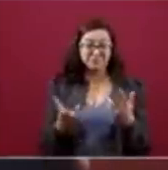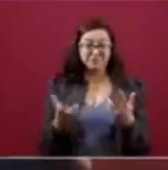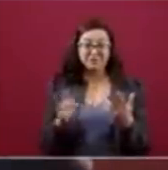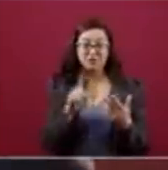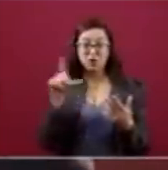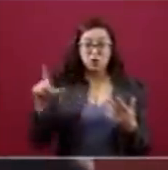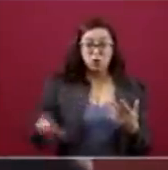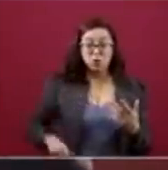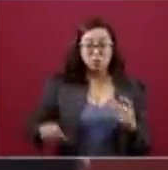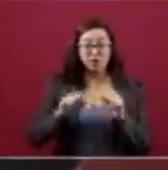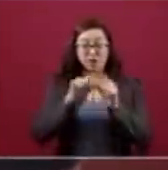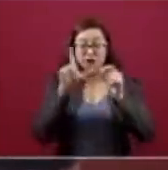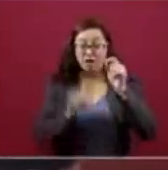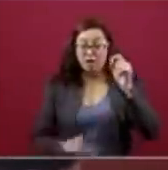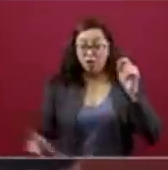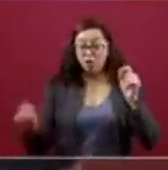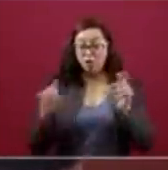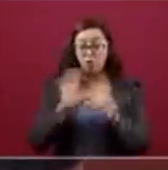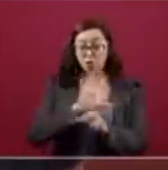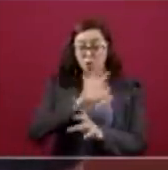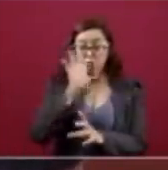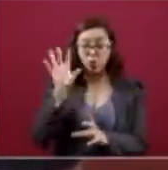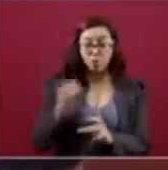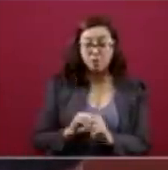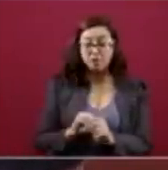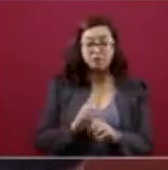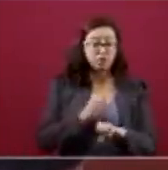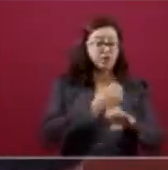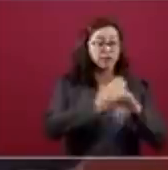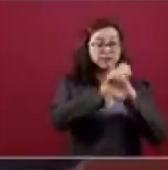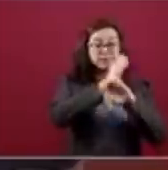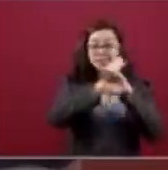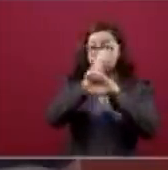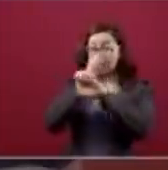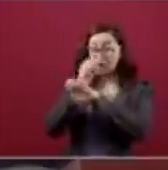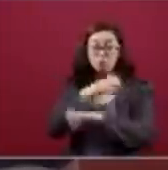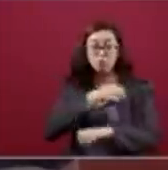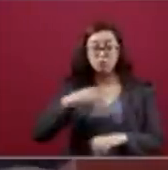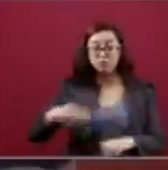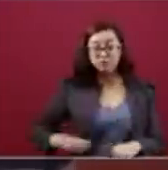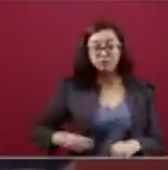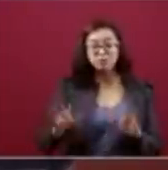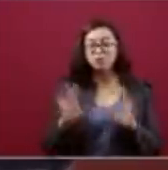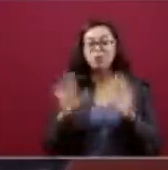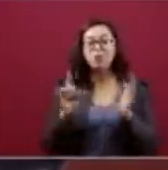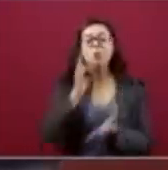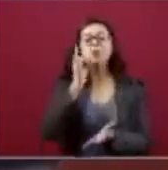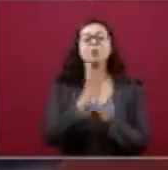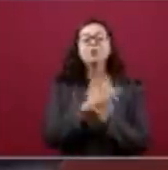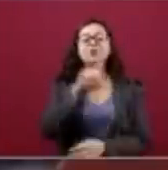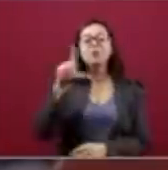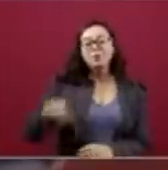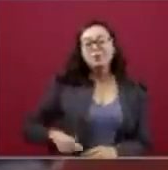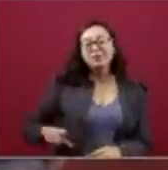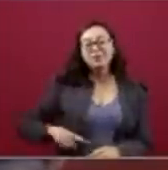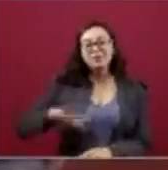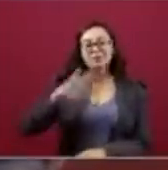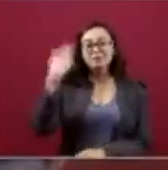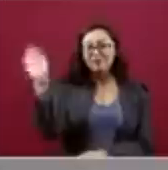del gobierno de la República, de los gobiernos estatales, municipales, no, solo del gobierno federal.